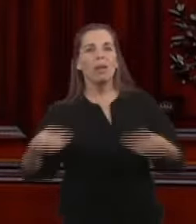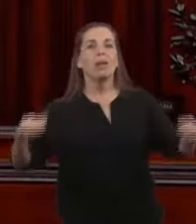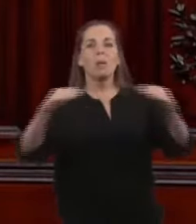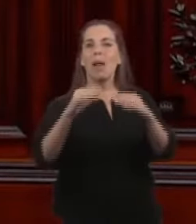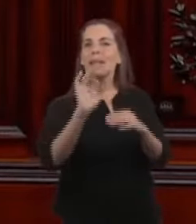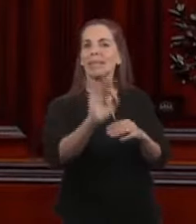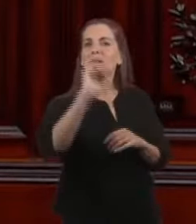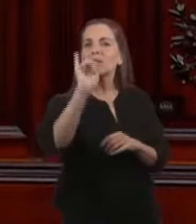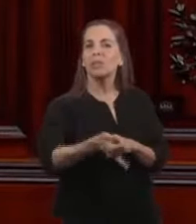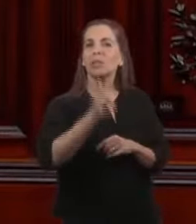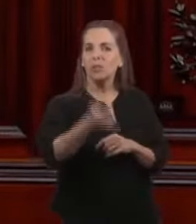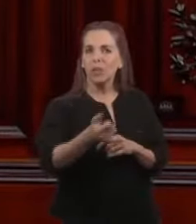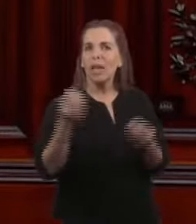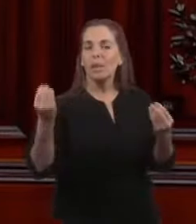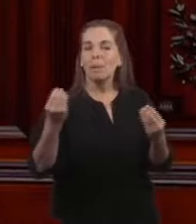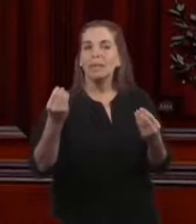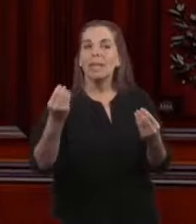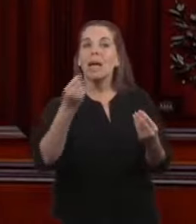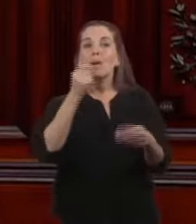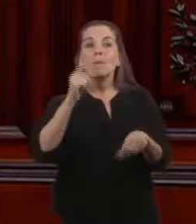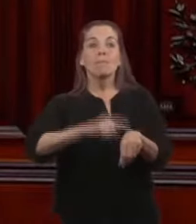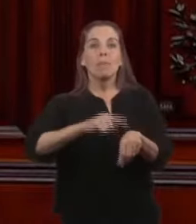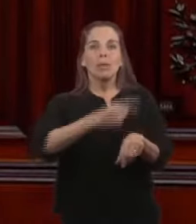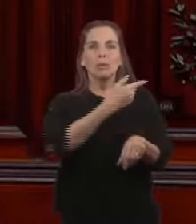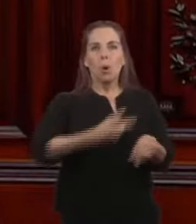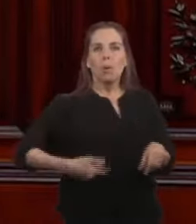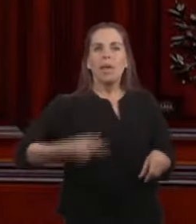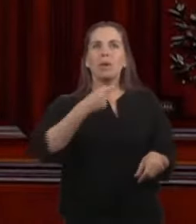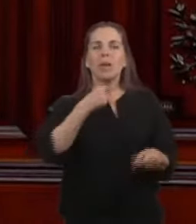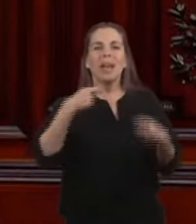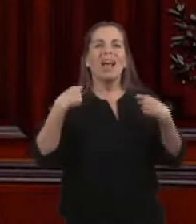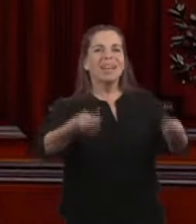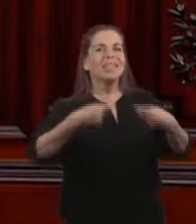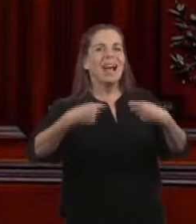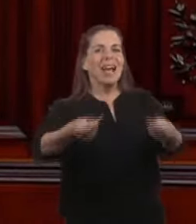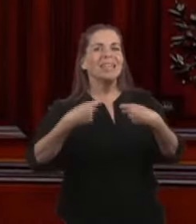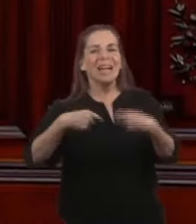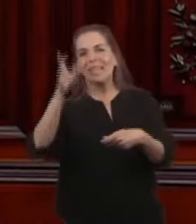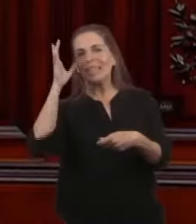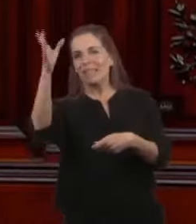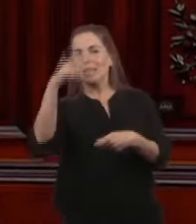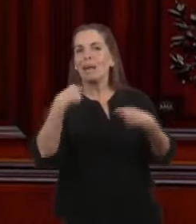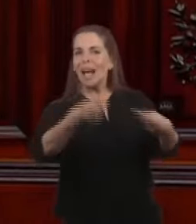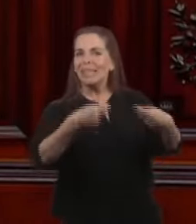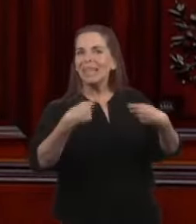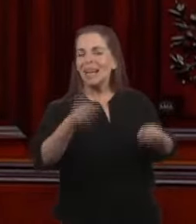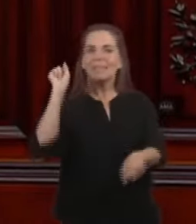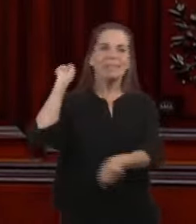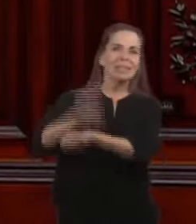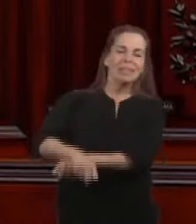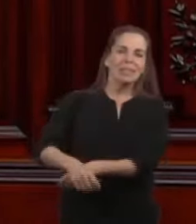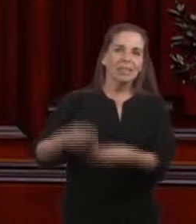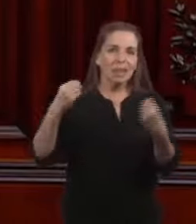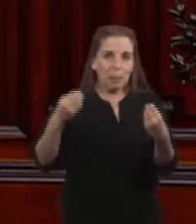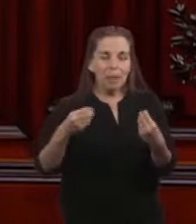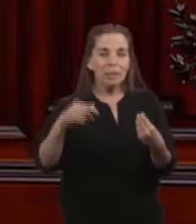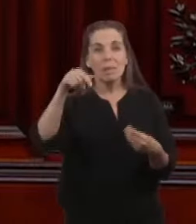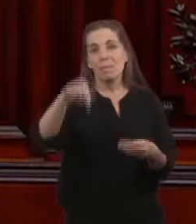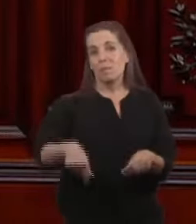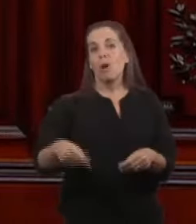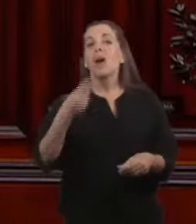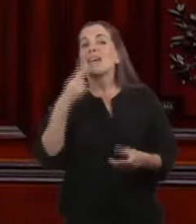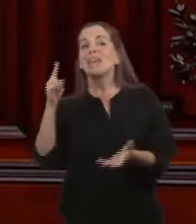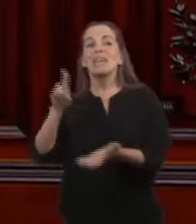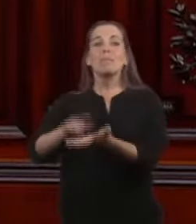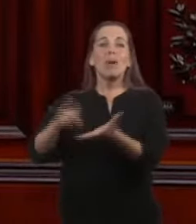gobiernos quieren gastar y gastar compulsivamente y no le da el margen para seguir subiendo impuestos como ocurre en la Argentina